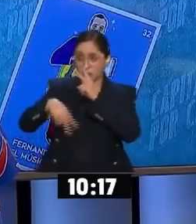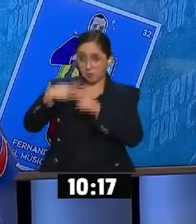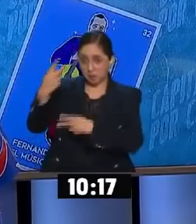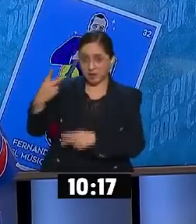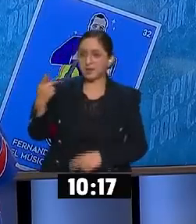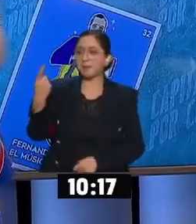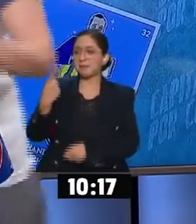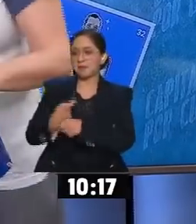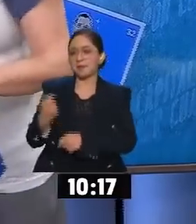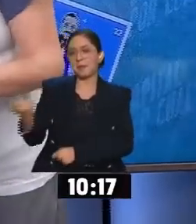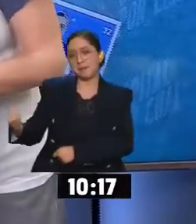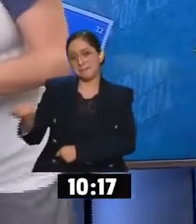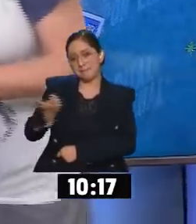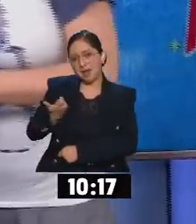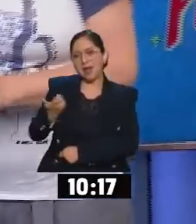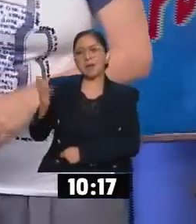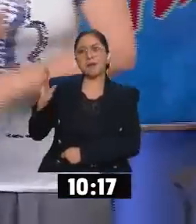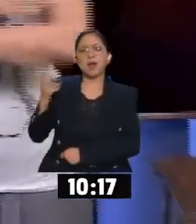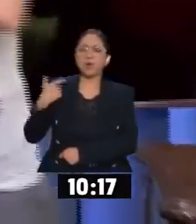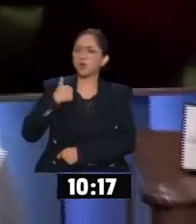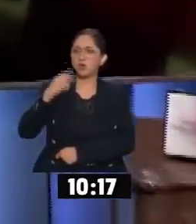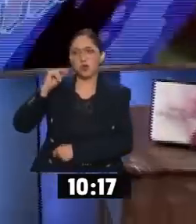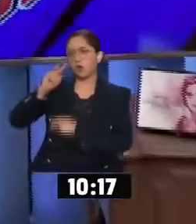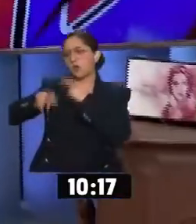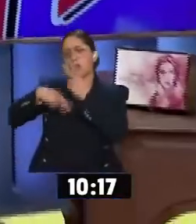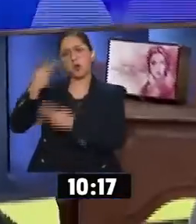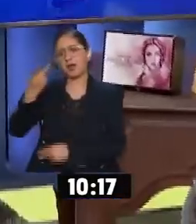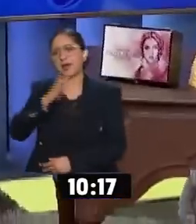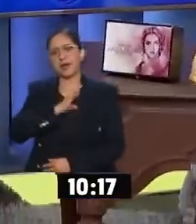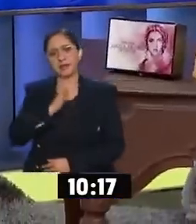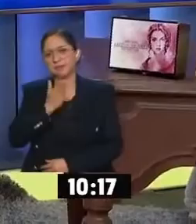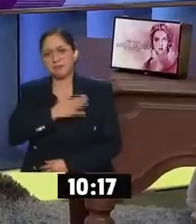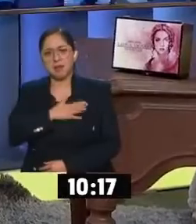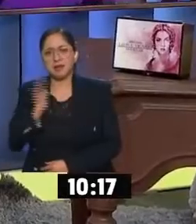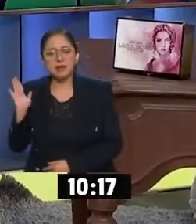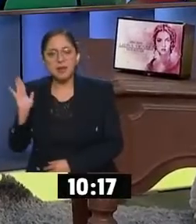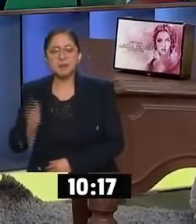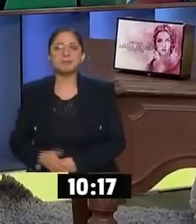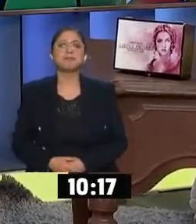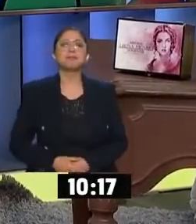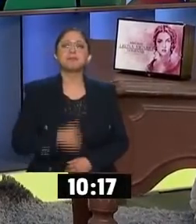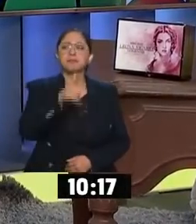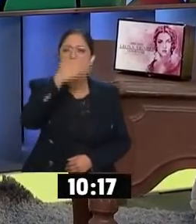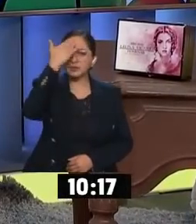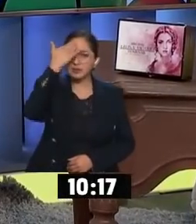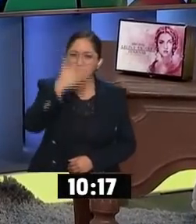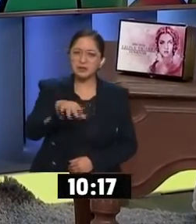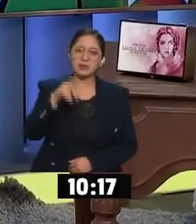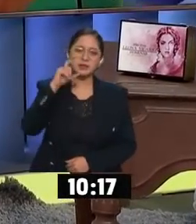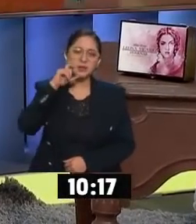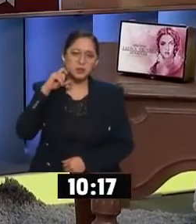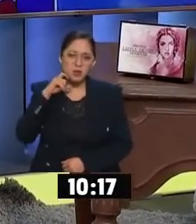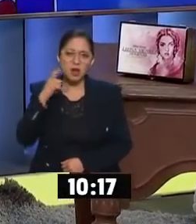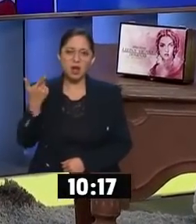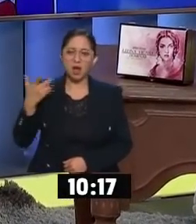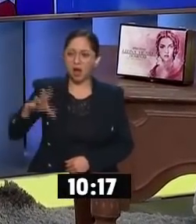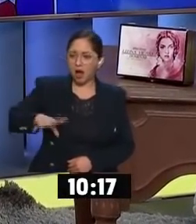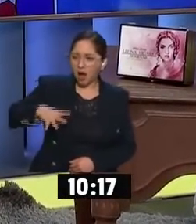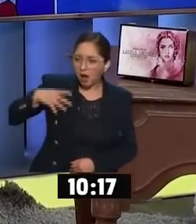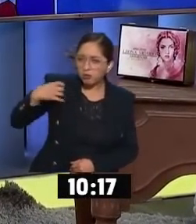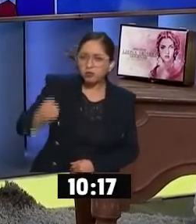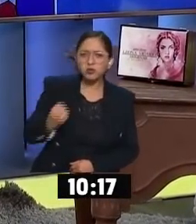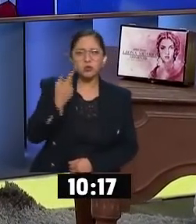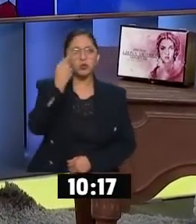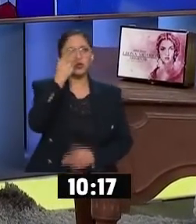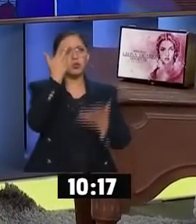me debe. Entonces no voy a España. Entonces mejor no demos la nota y vamos ahora. El abuso, los sueños de dos hermanas. Una